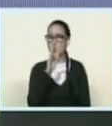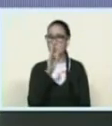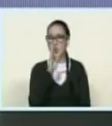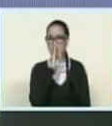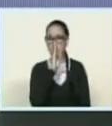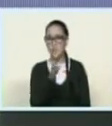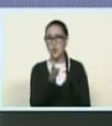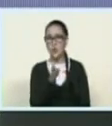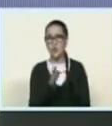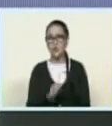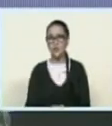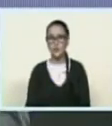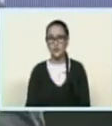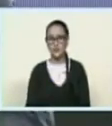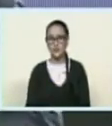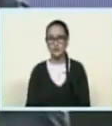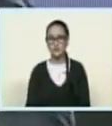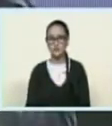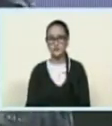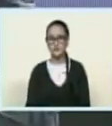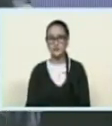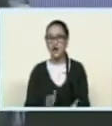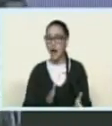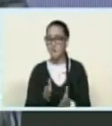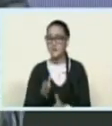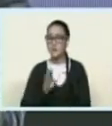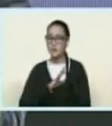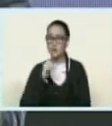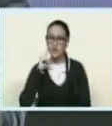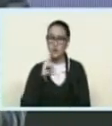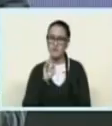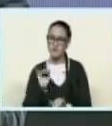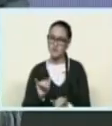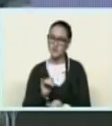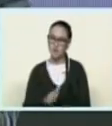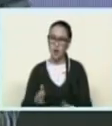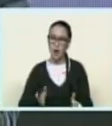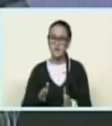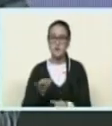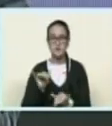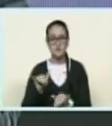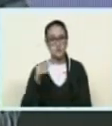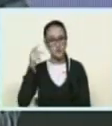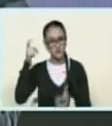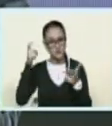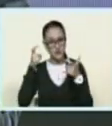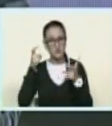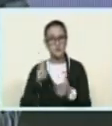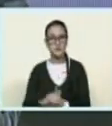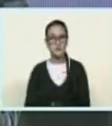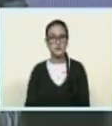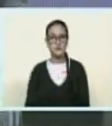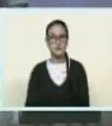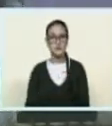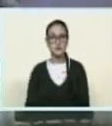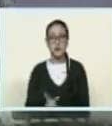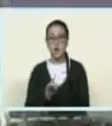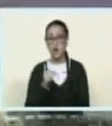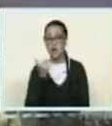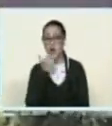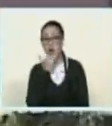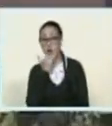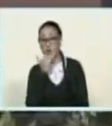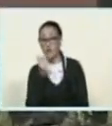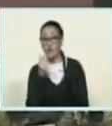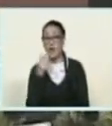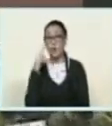va a ser nuestro camino. Ese camino es el camino de Bolívar, es el camino de Chávez. No confundamos a